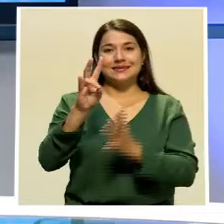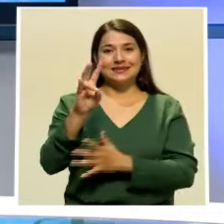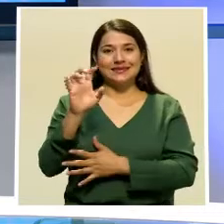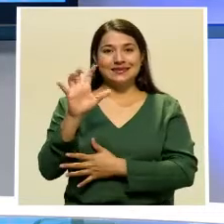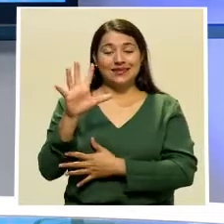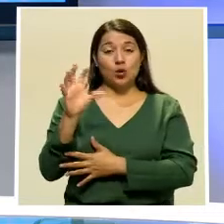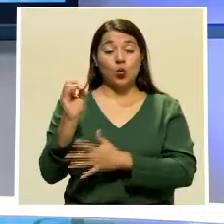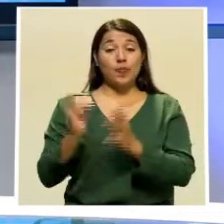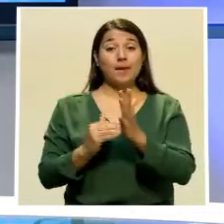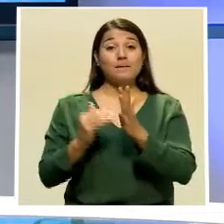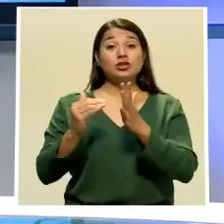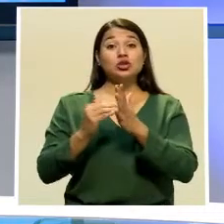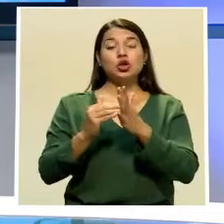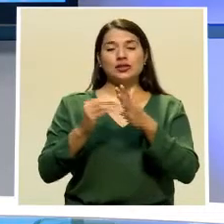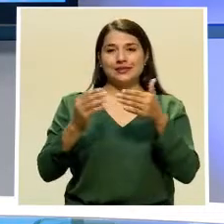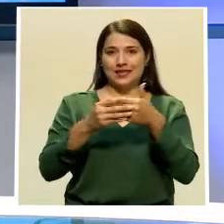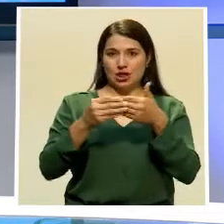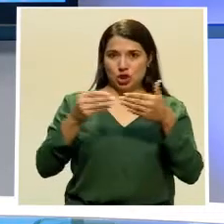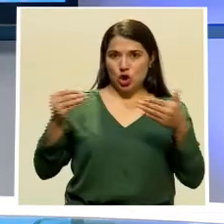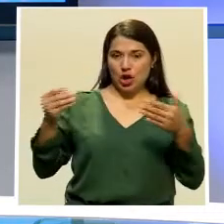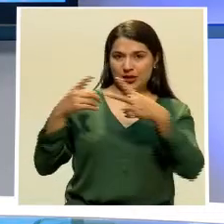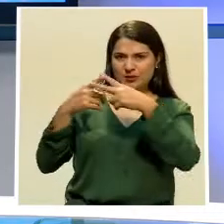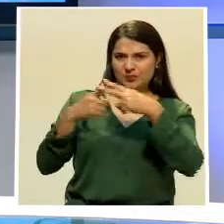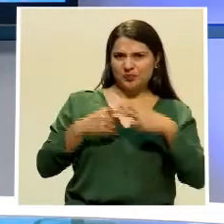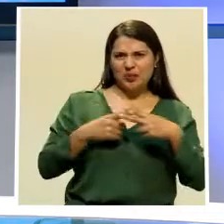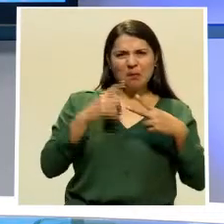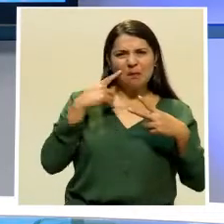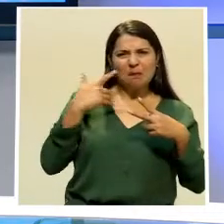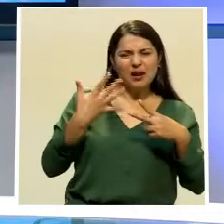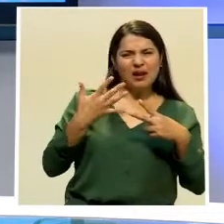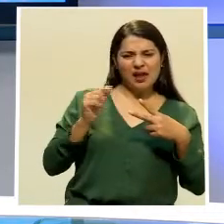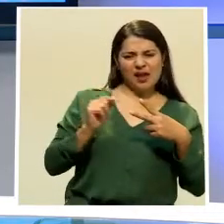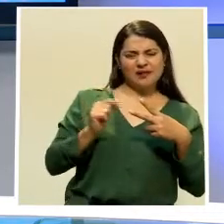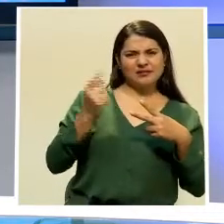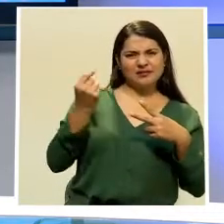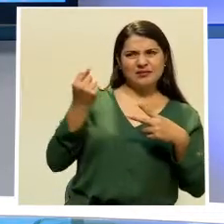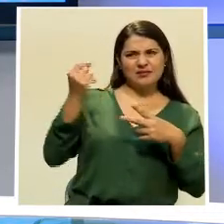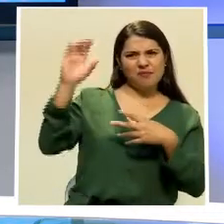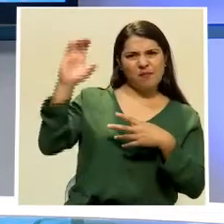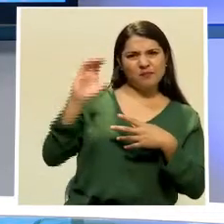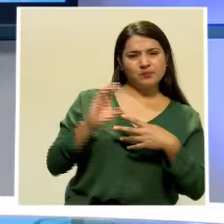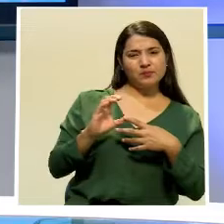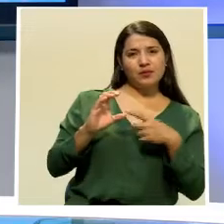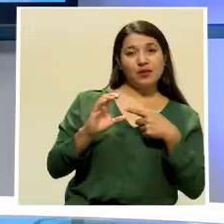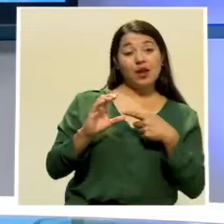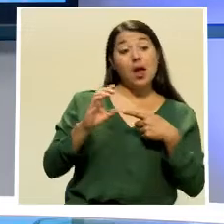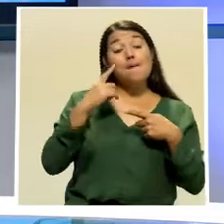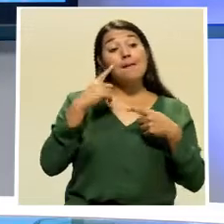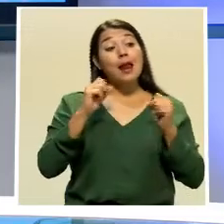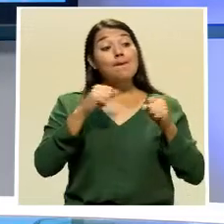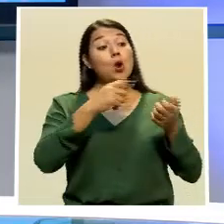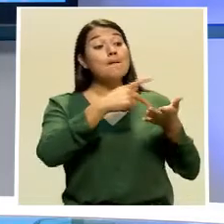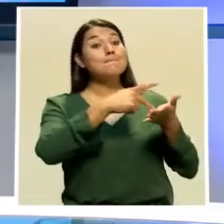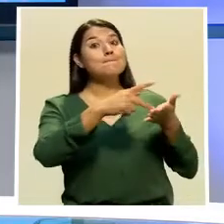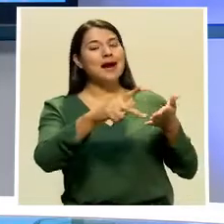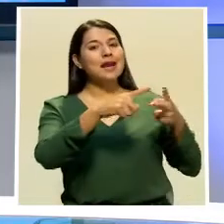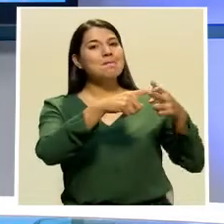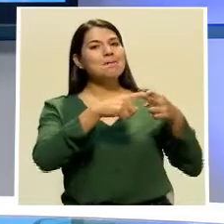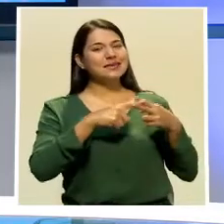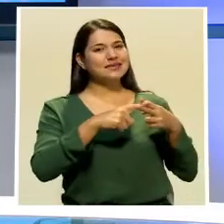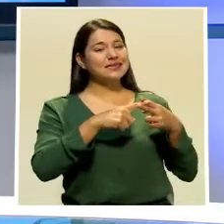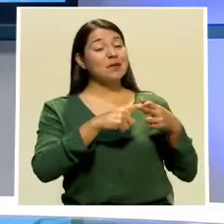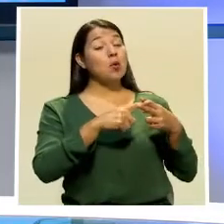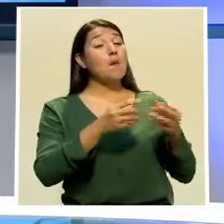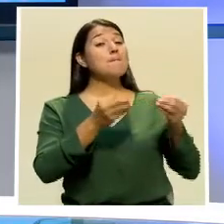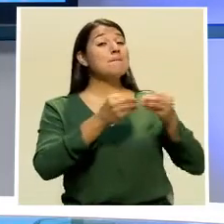en financiamiento. Este dinero le permitiría al gobierno sustituir deuda cara por